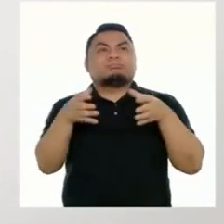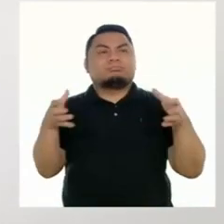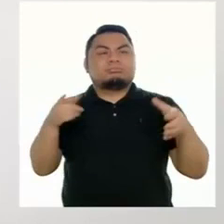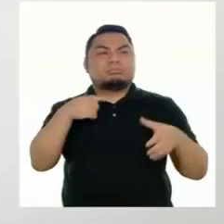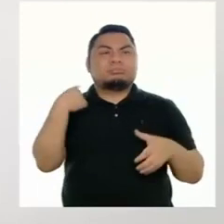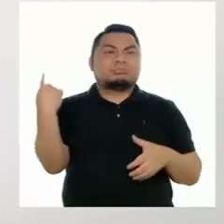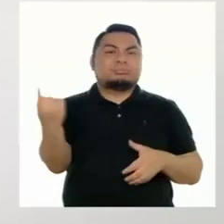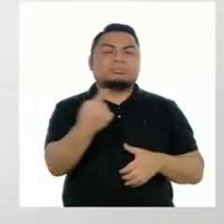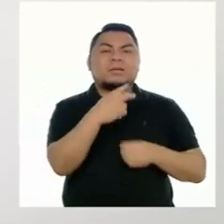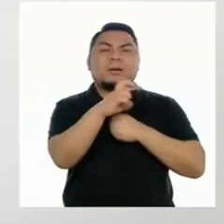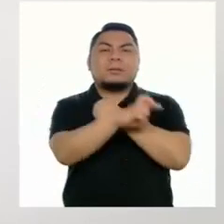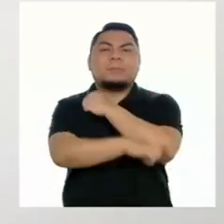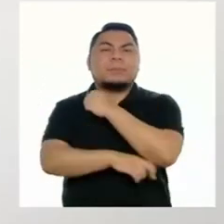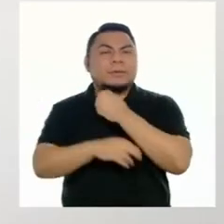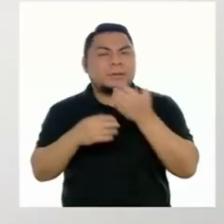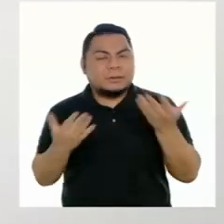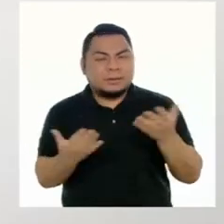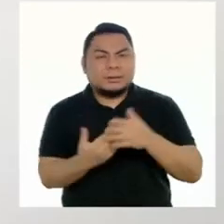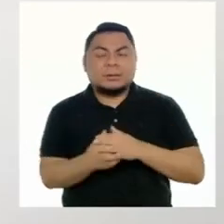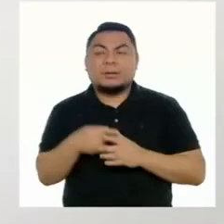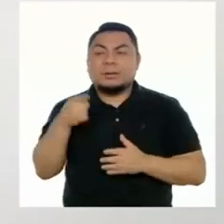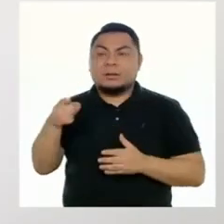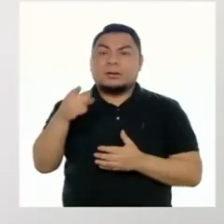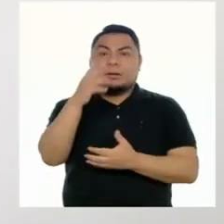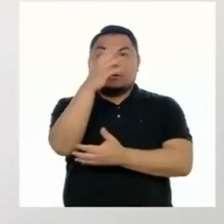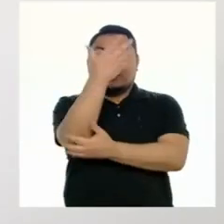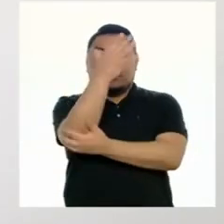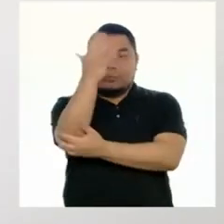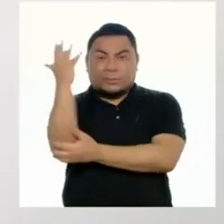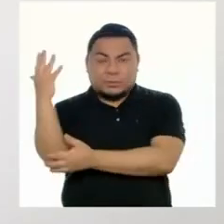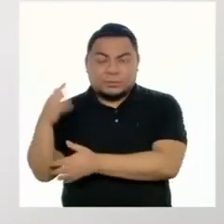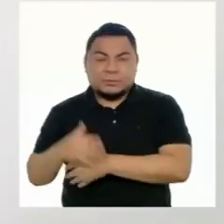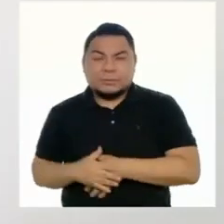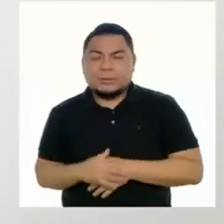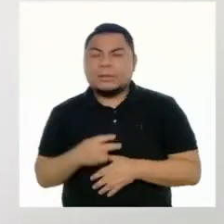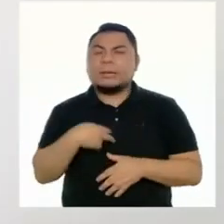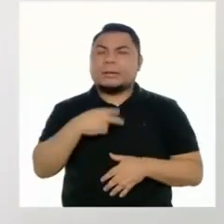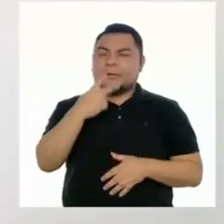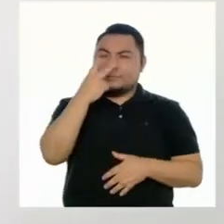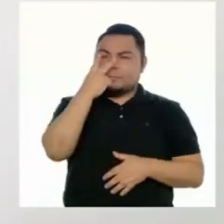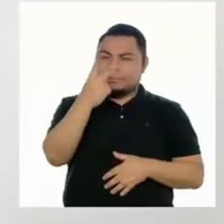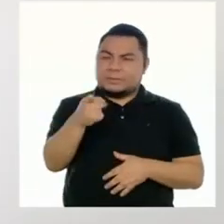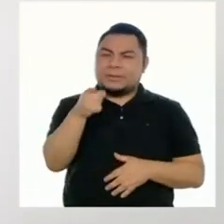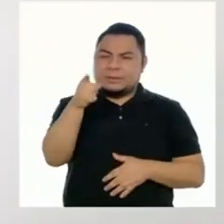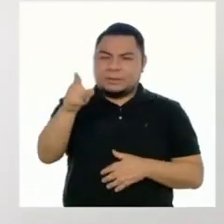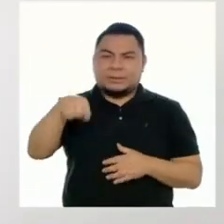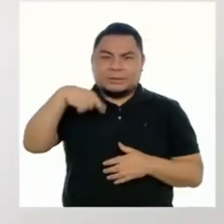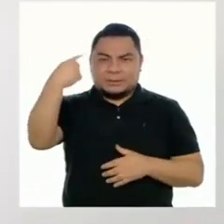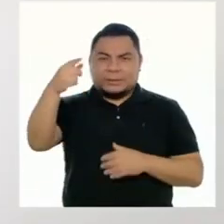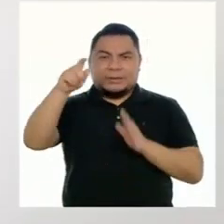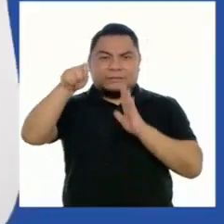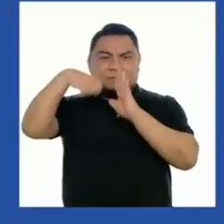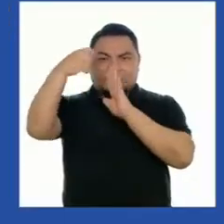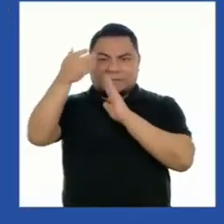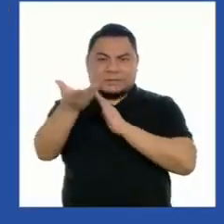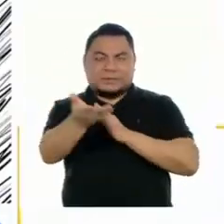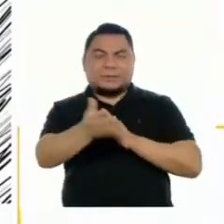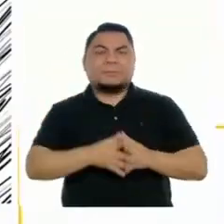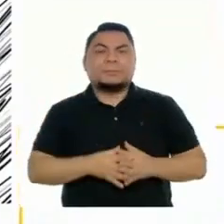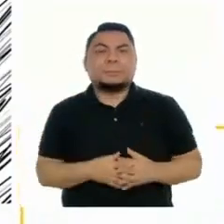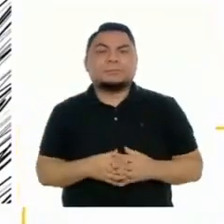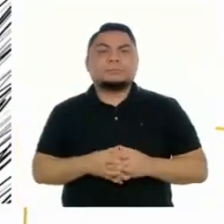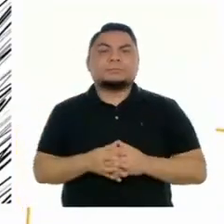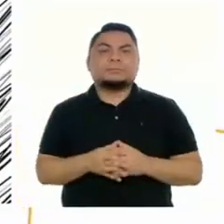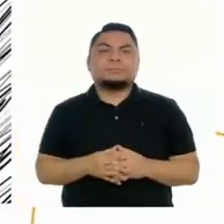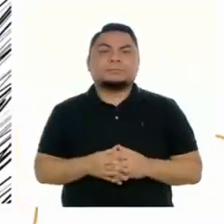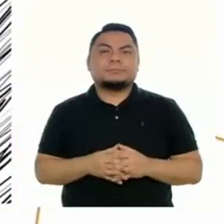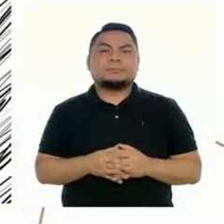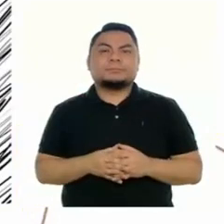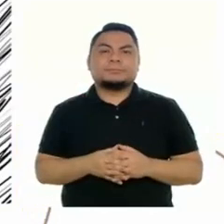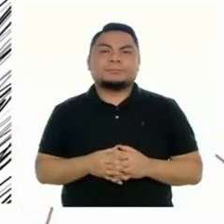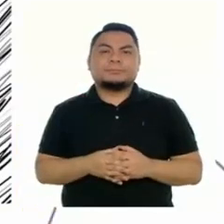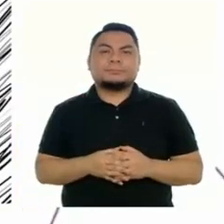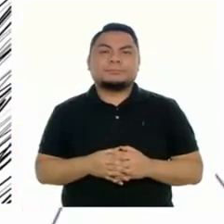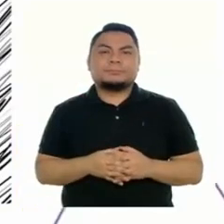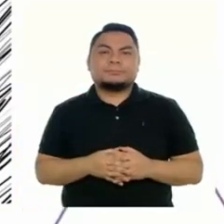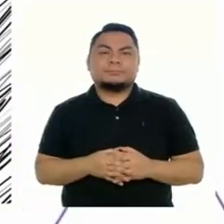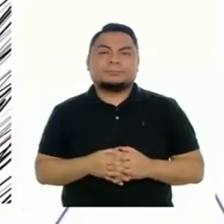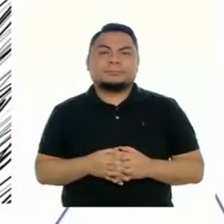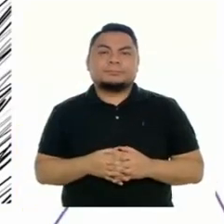en nuestro país, los bosques. Veamos el siguiente video.